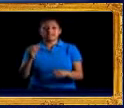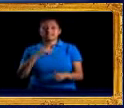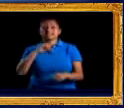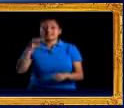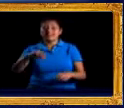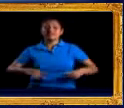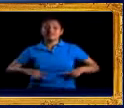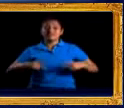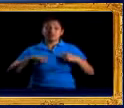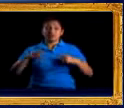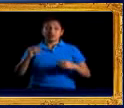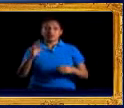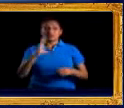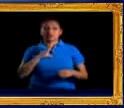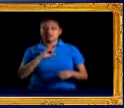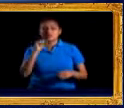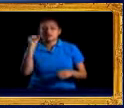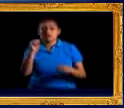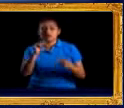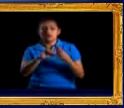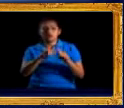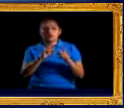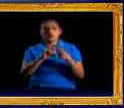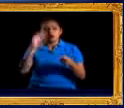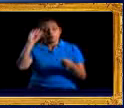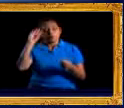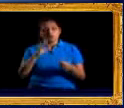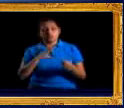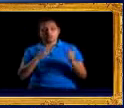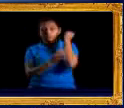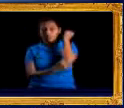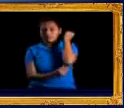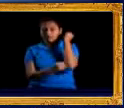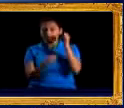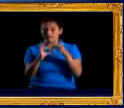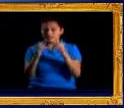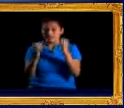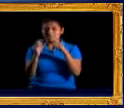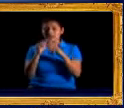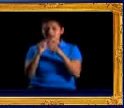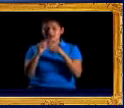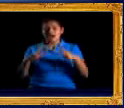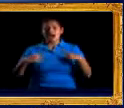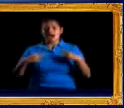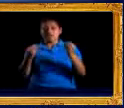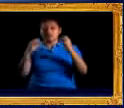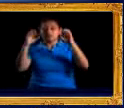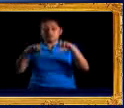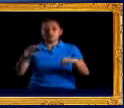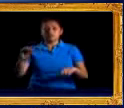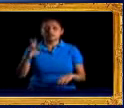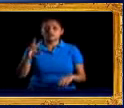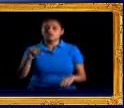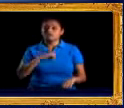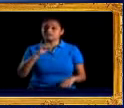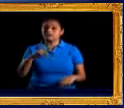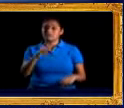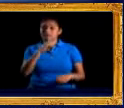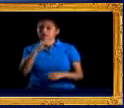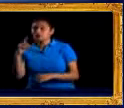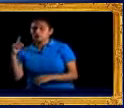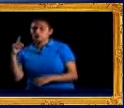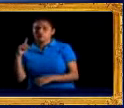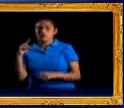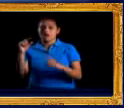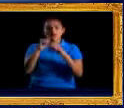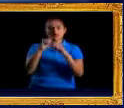que tiene poco trigo, porque tiene escasez de la palabra. Hay mucho pueblo de Dios, hermano, que no está buscando la revelación